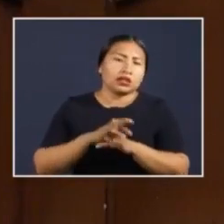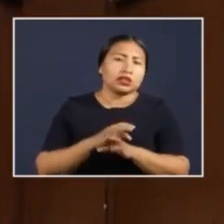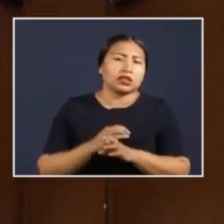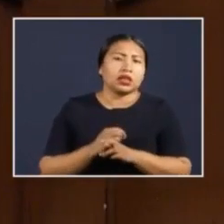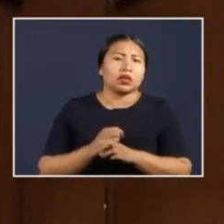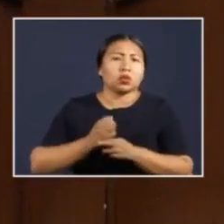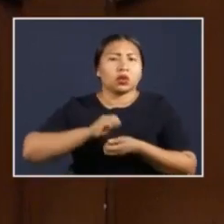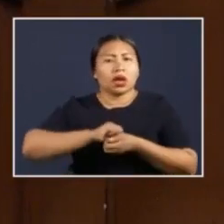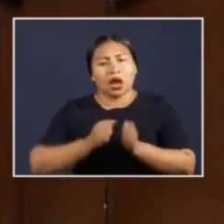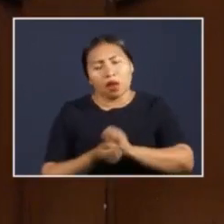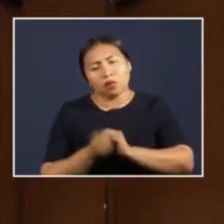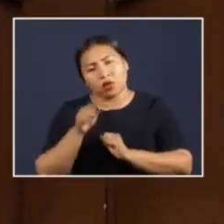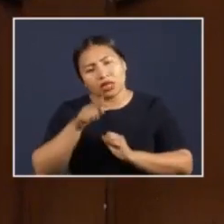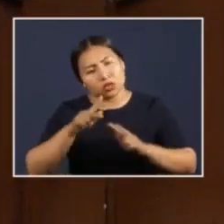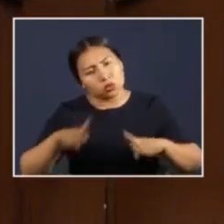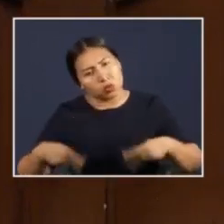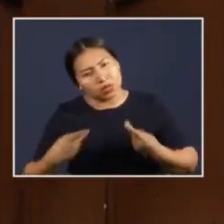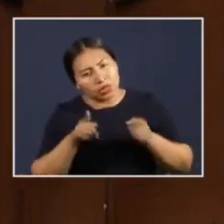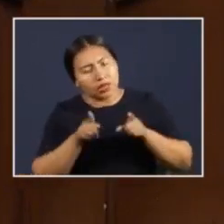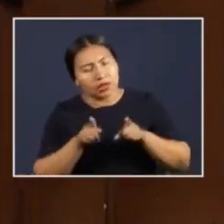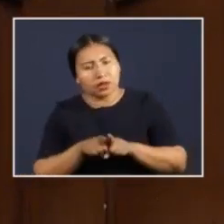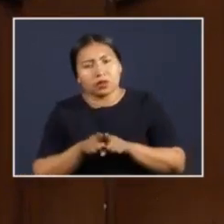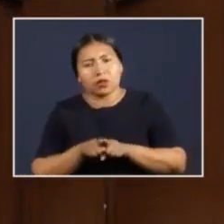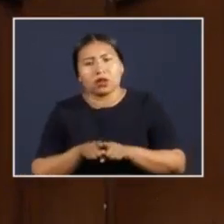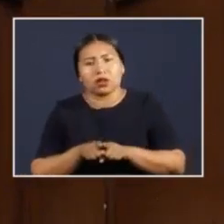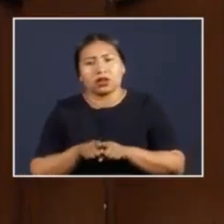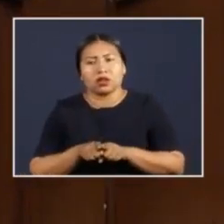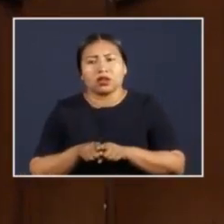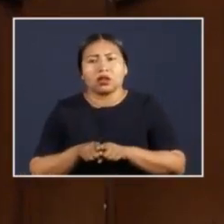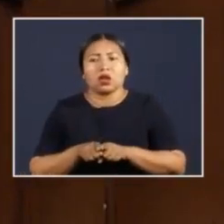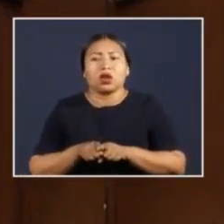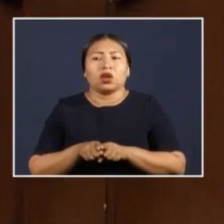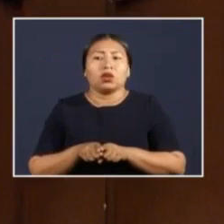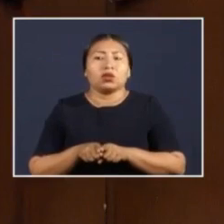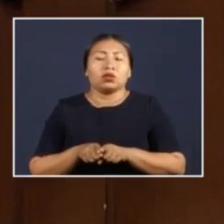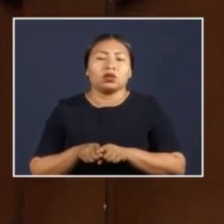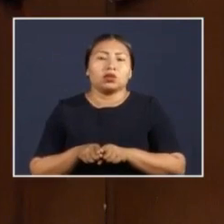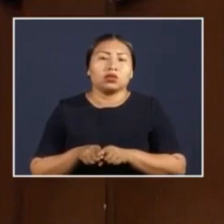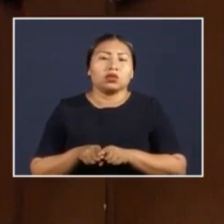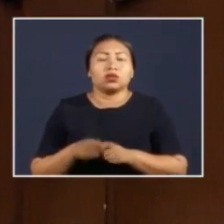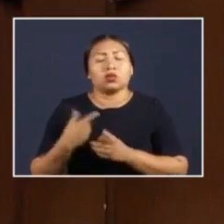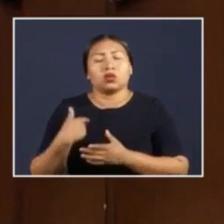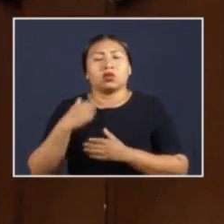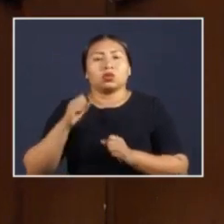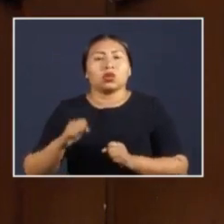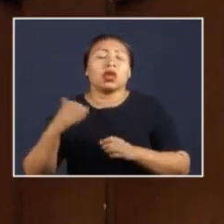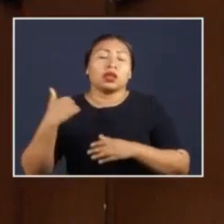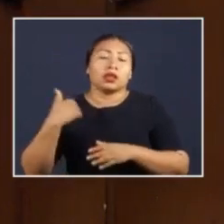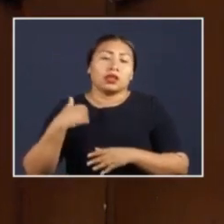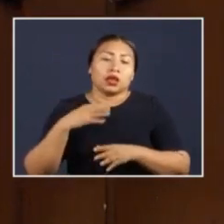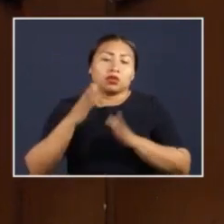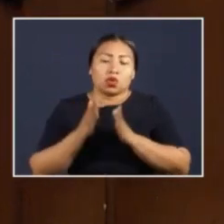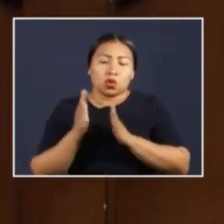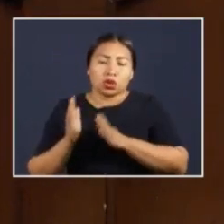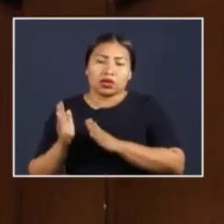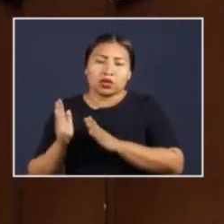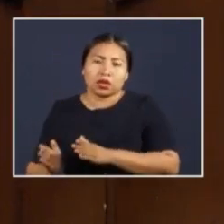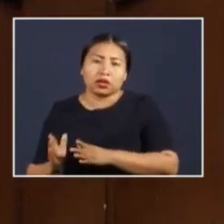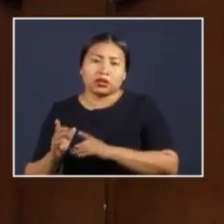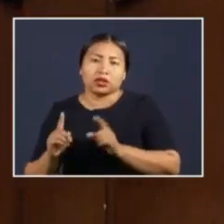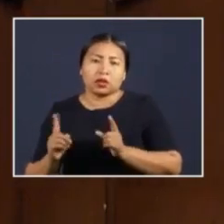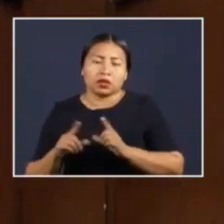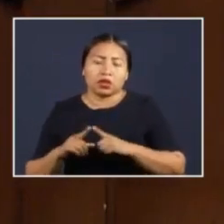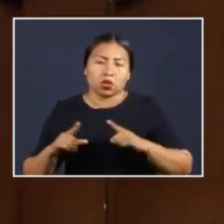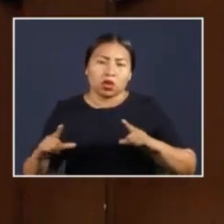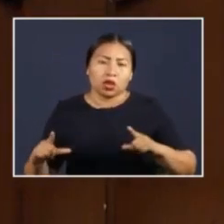es imposible si no se tiene control físico de las cárceles y eso se logra con este proyecto lo